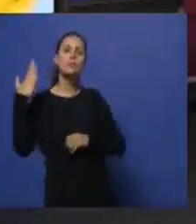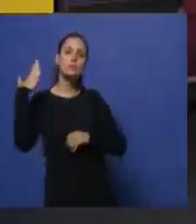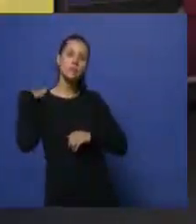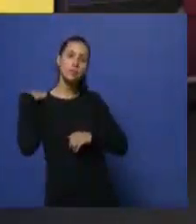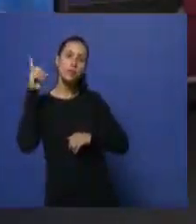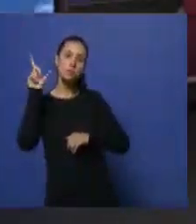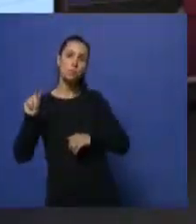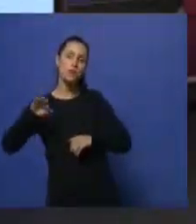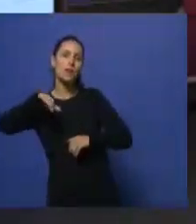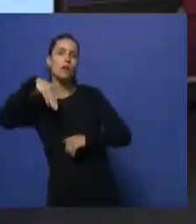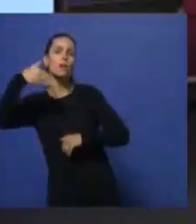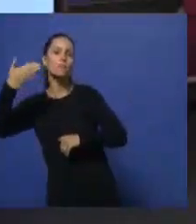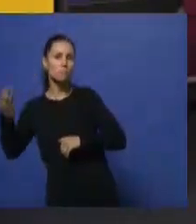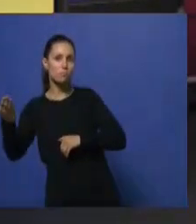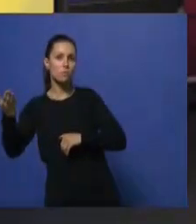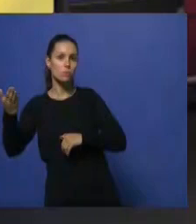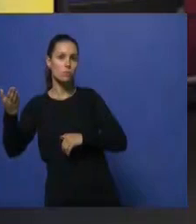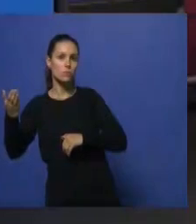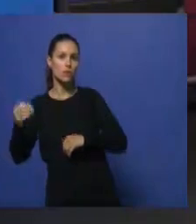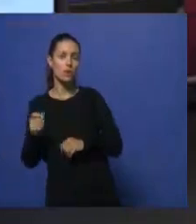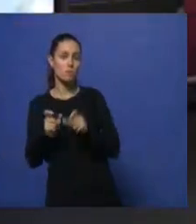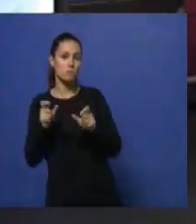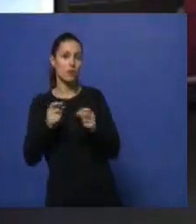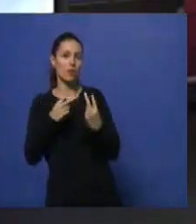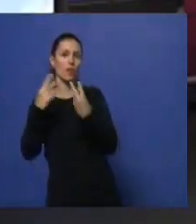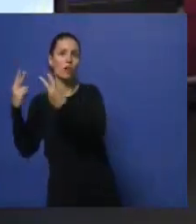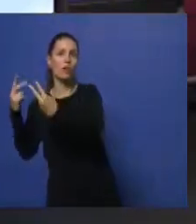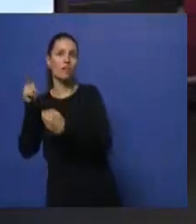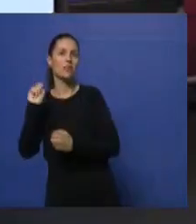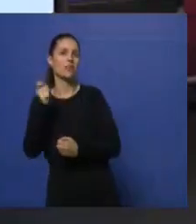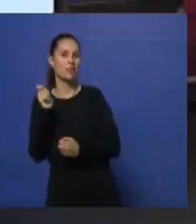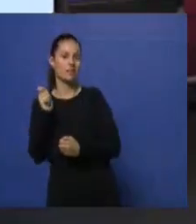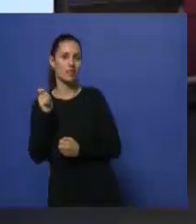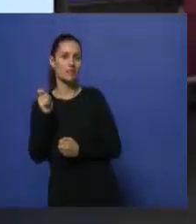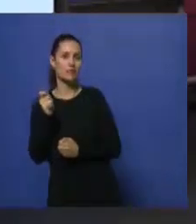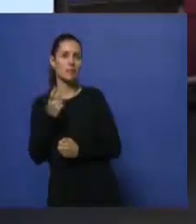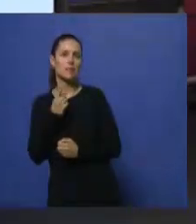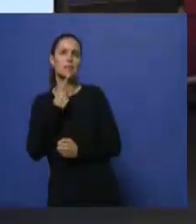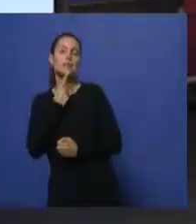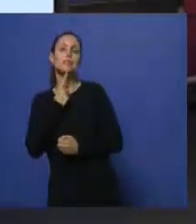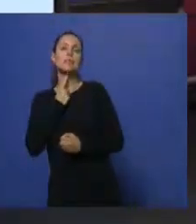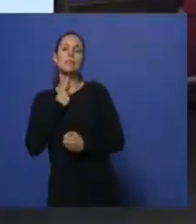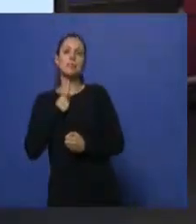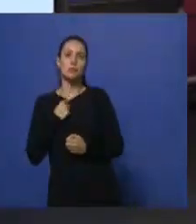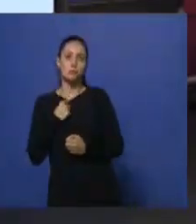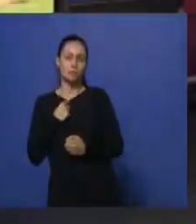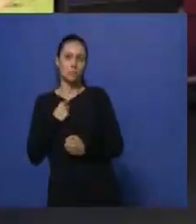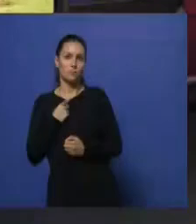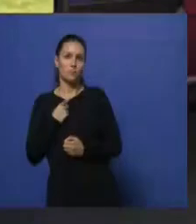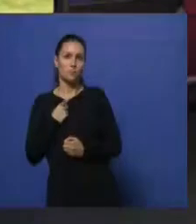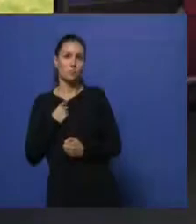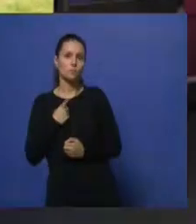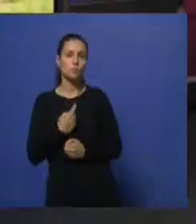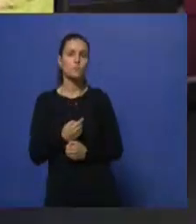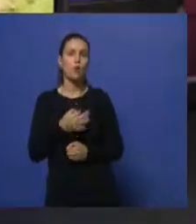país los que viajan la mayoría de los que viajan son los barrabravas eso es lo que llama poderosamente la atención cuando boca